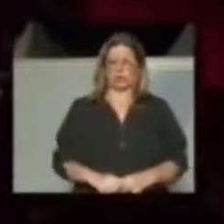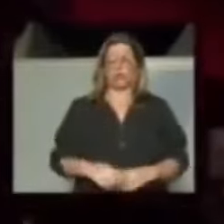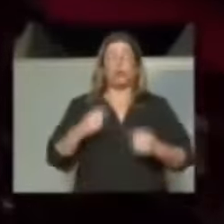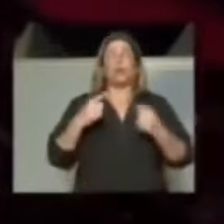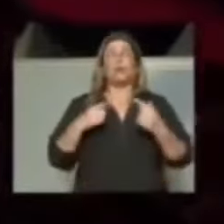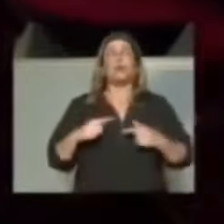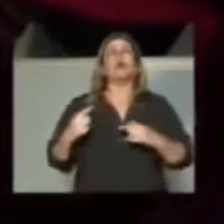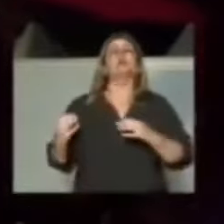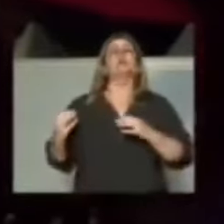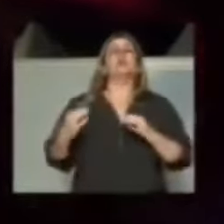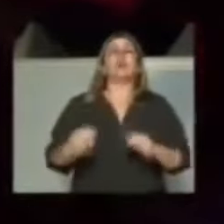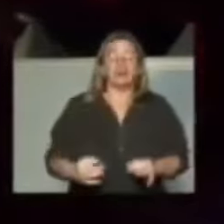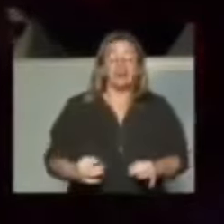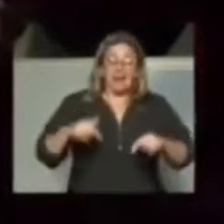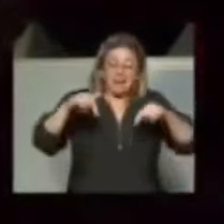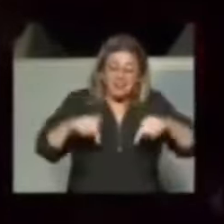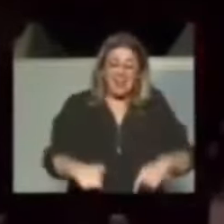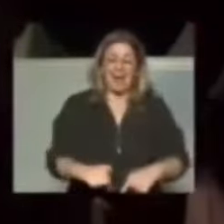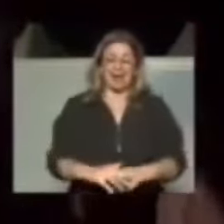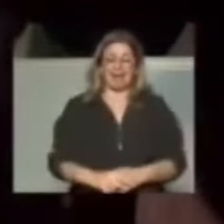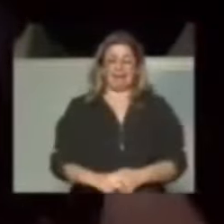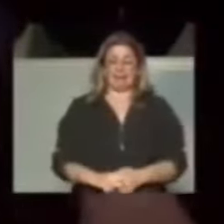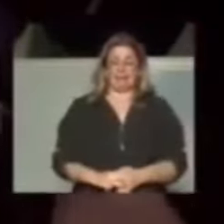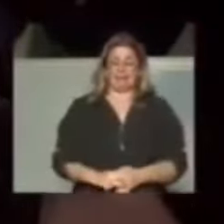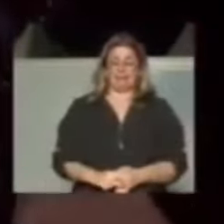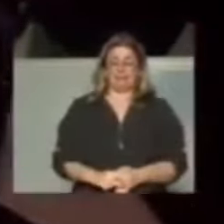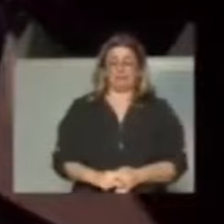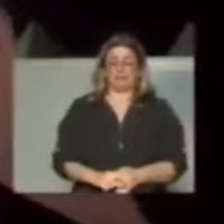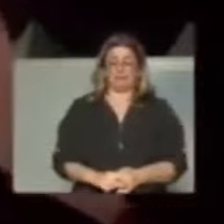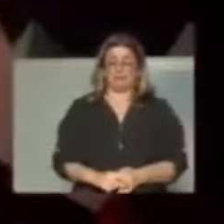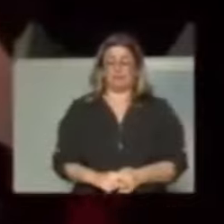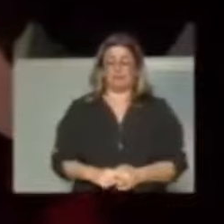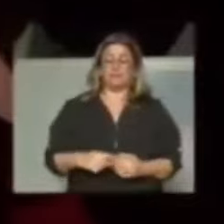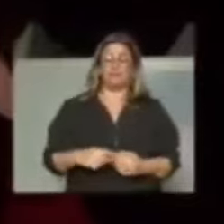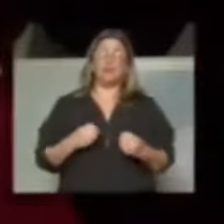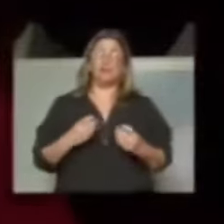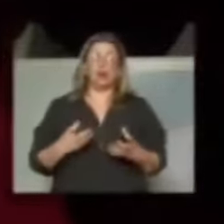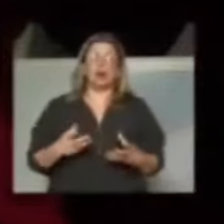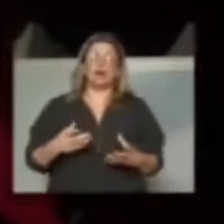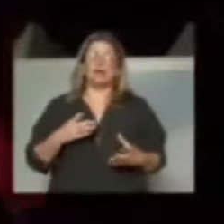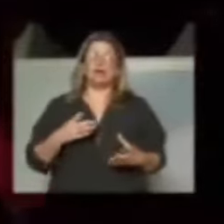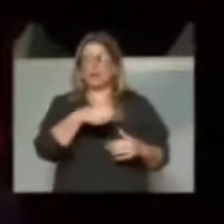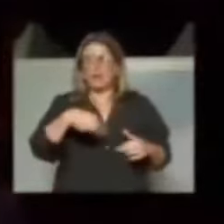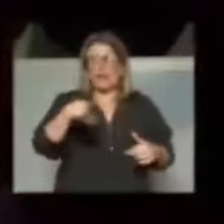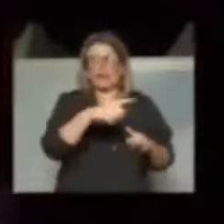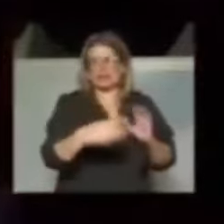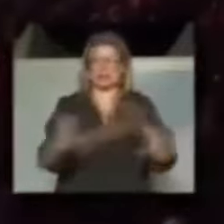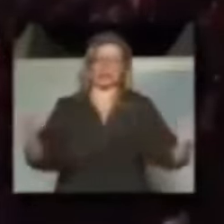Pero Tena che venir ho AC lo Simbol